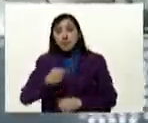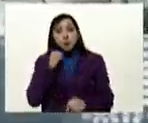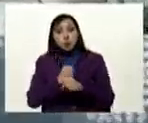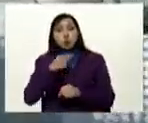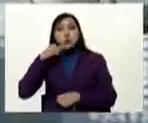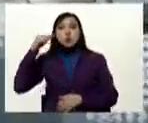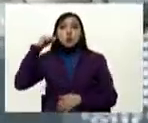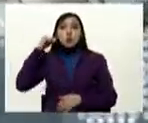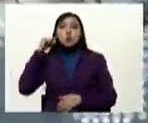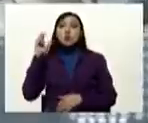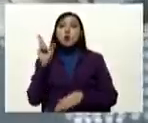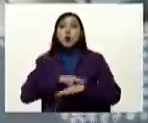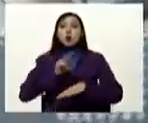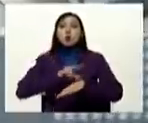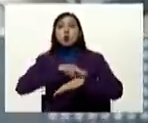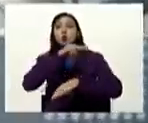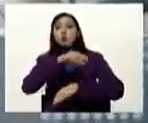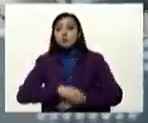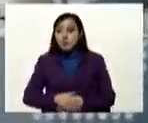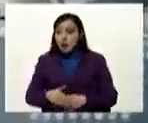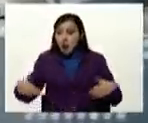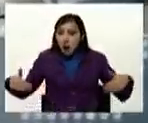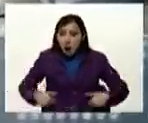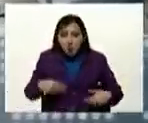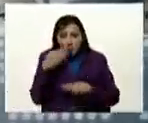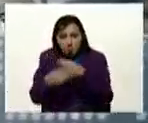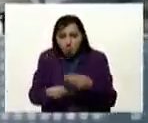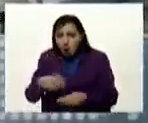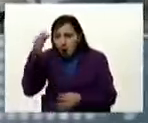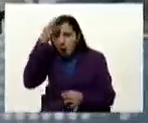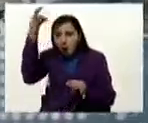salud. El esfuerzo que se hace con fe,